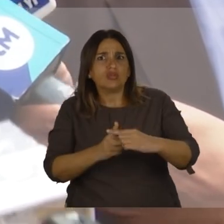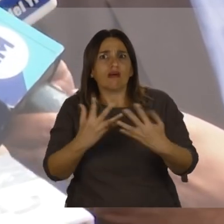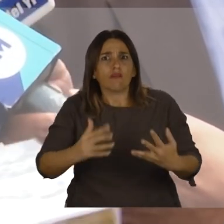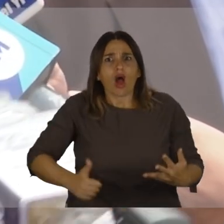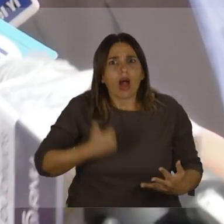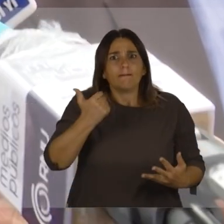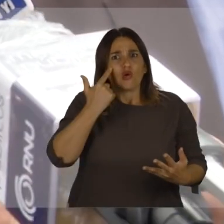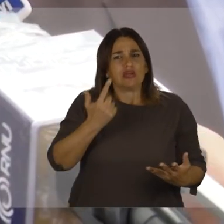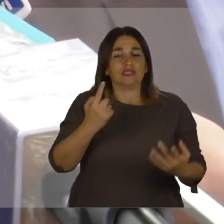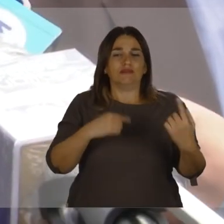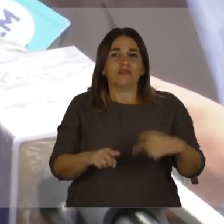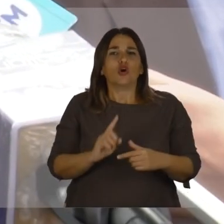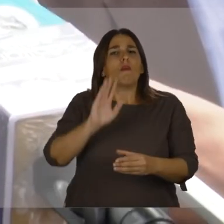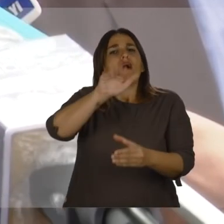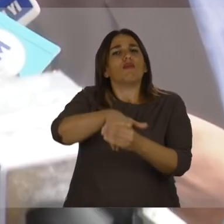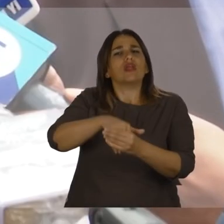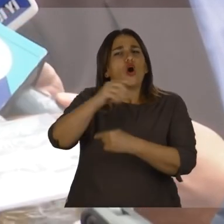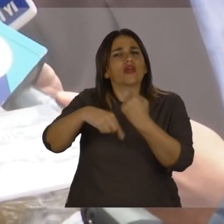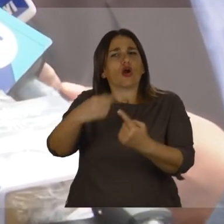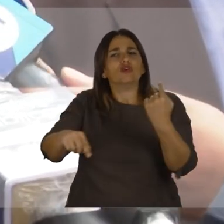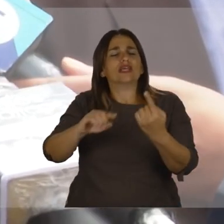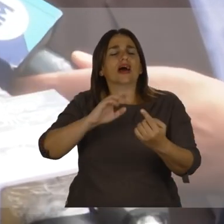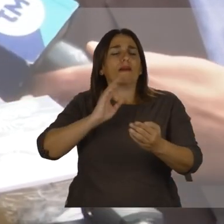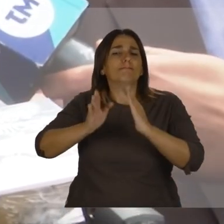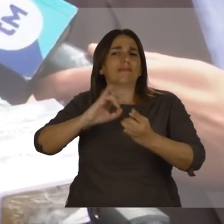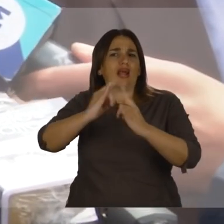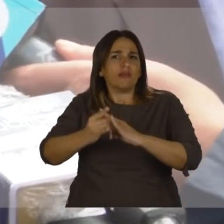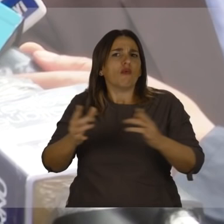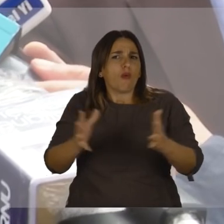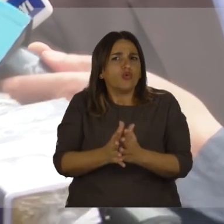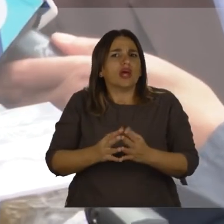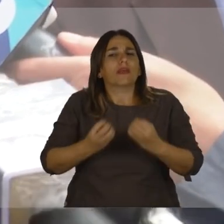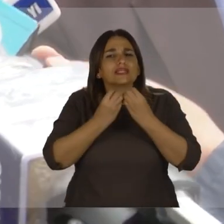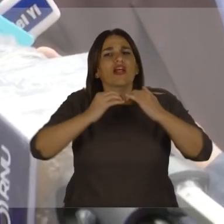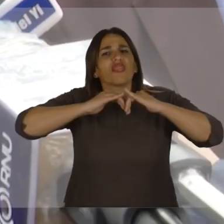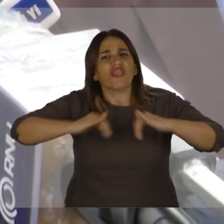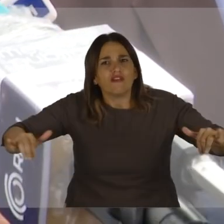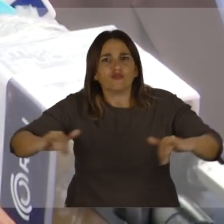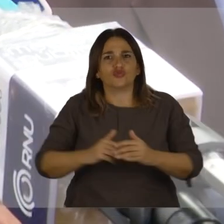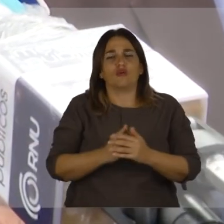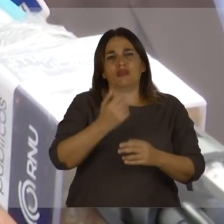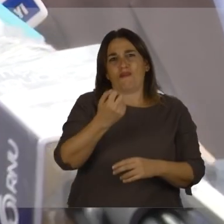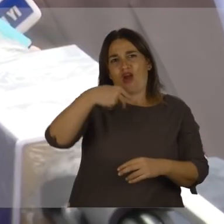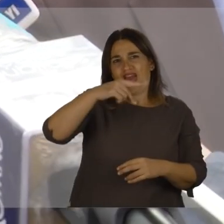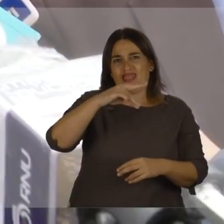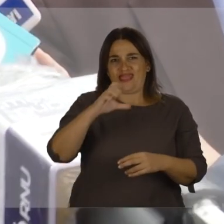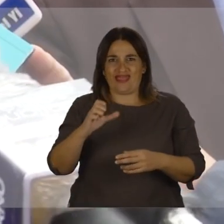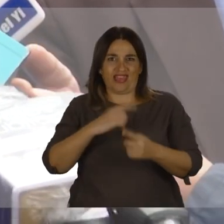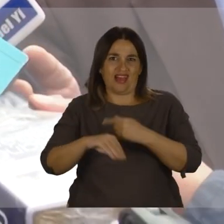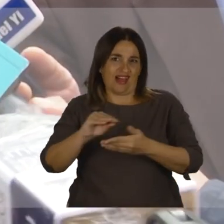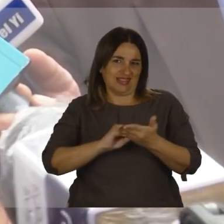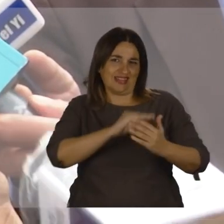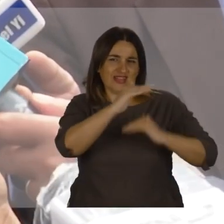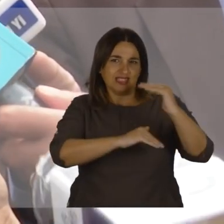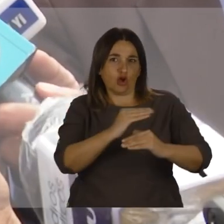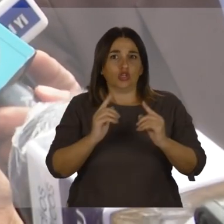que queremos que se utilicen más. Y como se van a votar otras en el Parlamento, las vamos a juntar y vamos a hacer una buena difusión a través de la ANDE